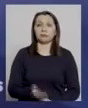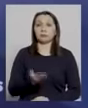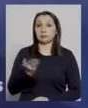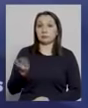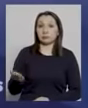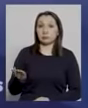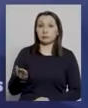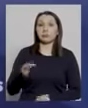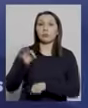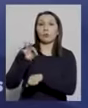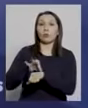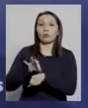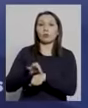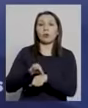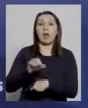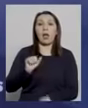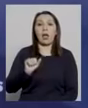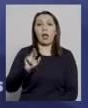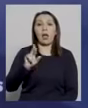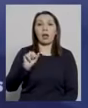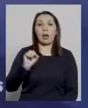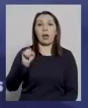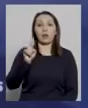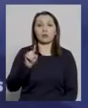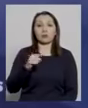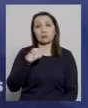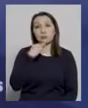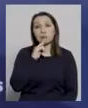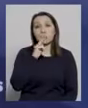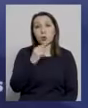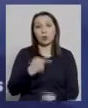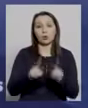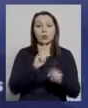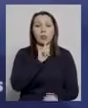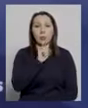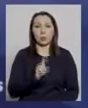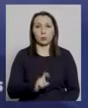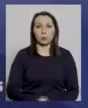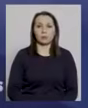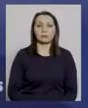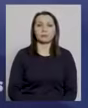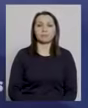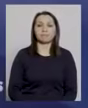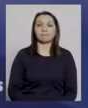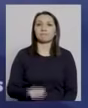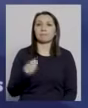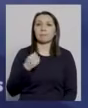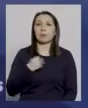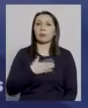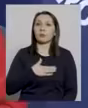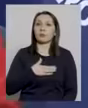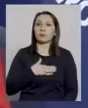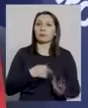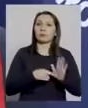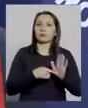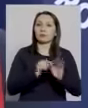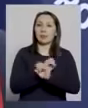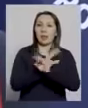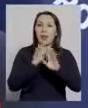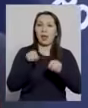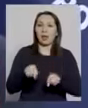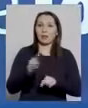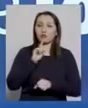la palabra al doctor Rafael Arauz para que conteste la otra pregunta. Bueno, a mí me gustaría dejar súper en claro que acá